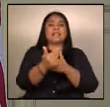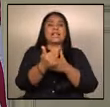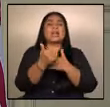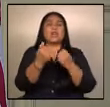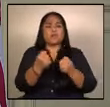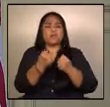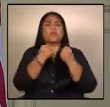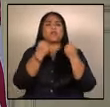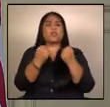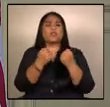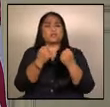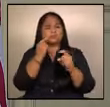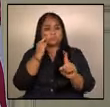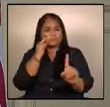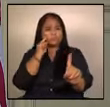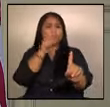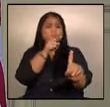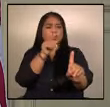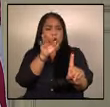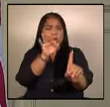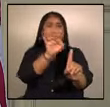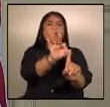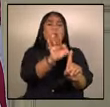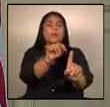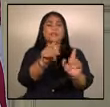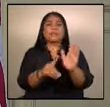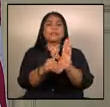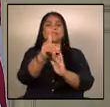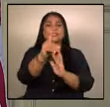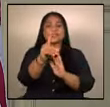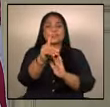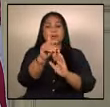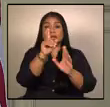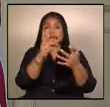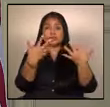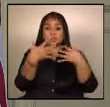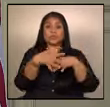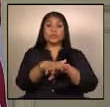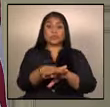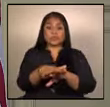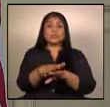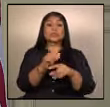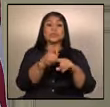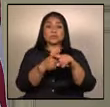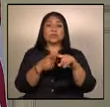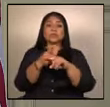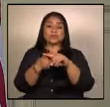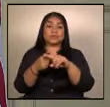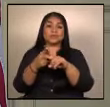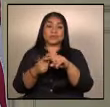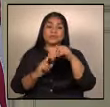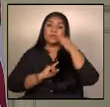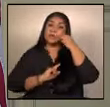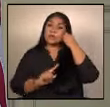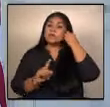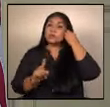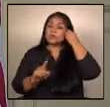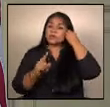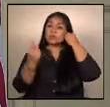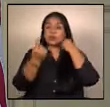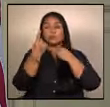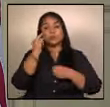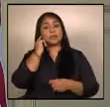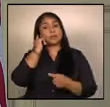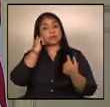sólida hacia esos objetivos de desarrollo incluyente y compartido que son el fundamento